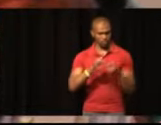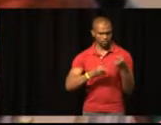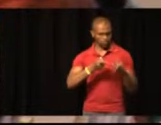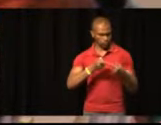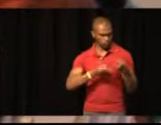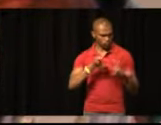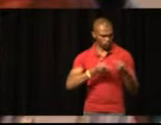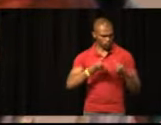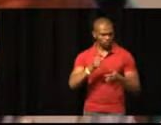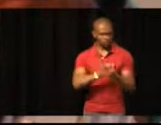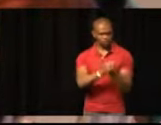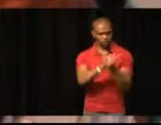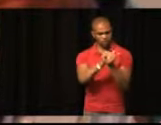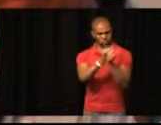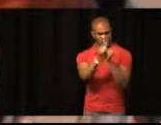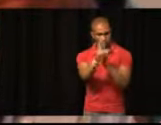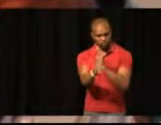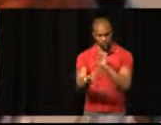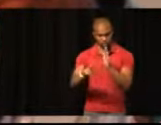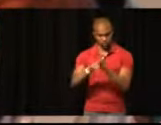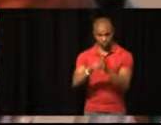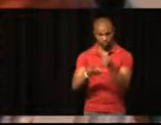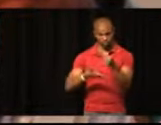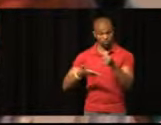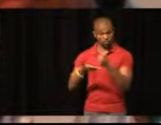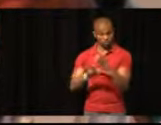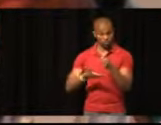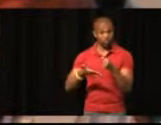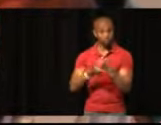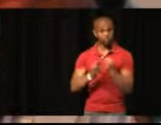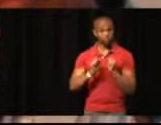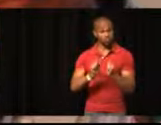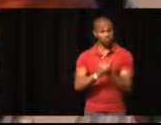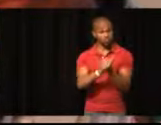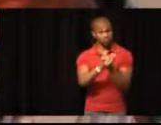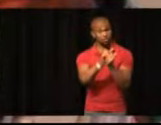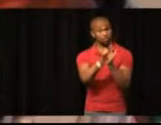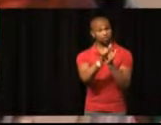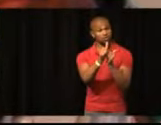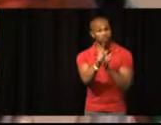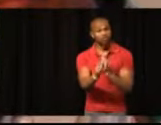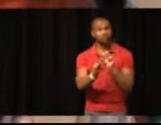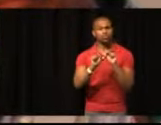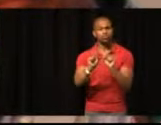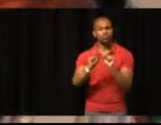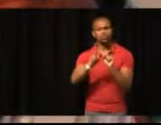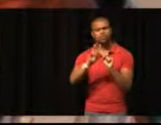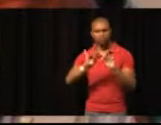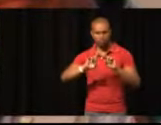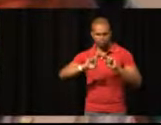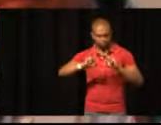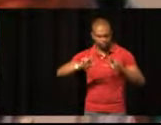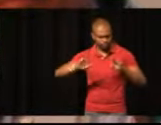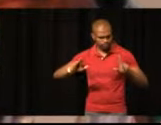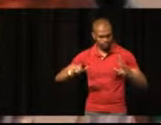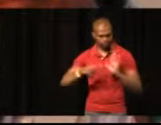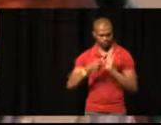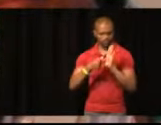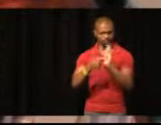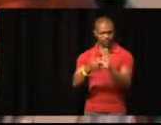formatación de políticas donde el deporte de base pueda ser el deporte que va a hacer